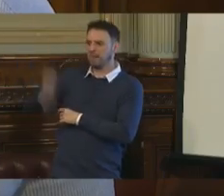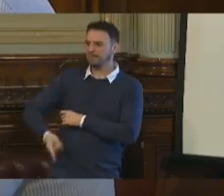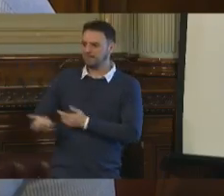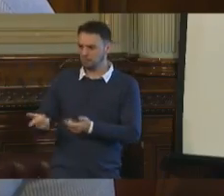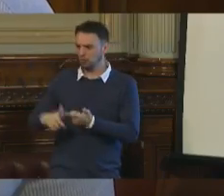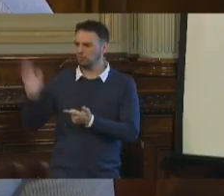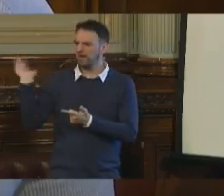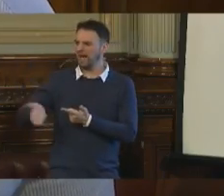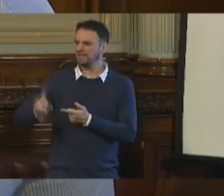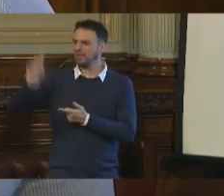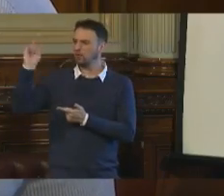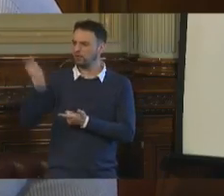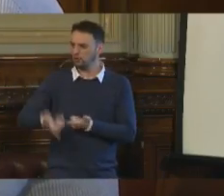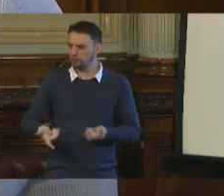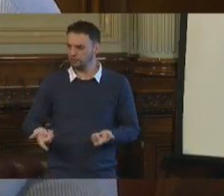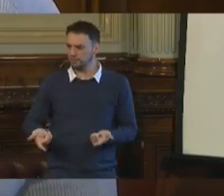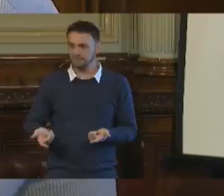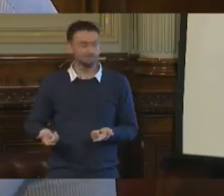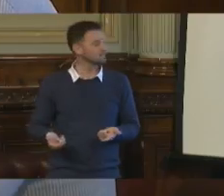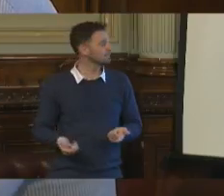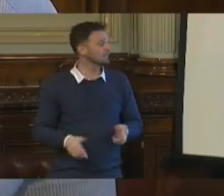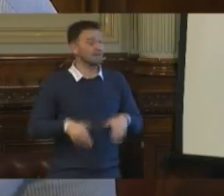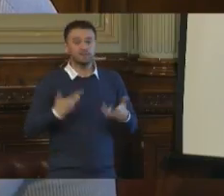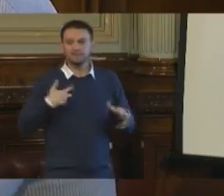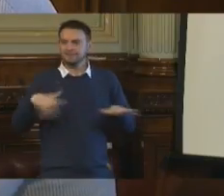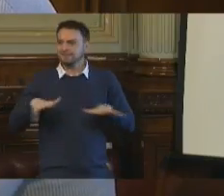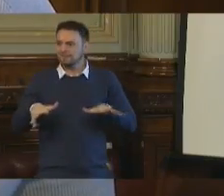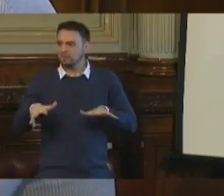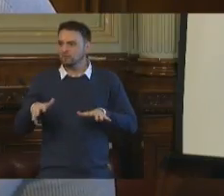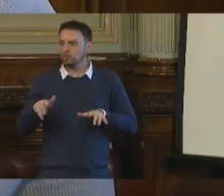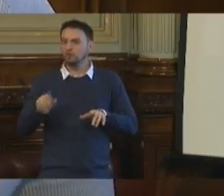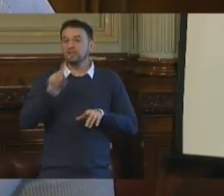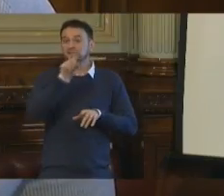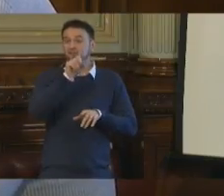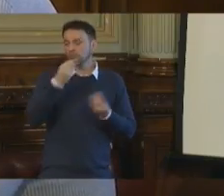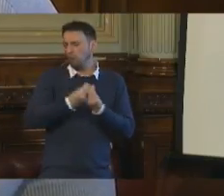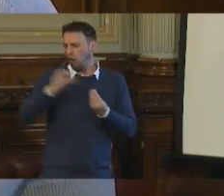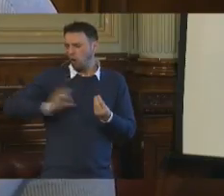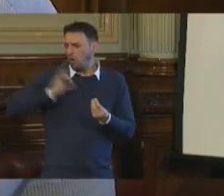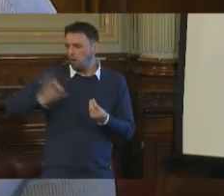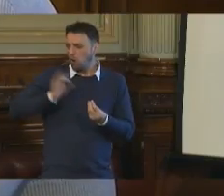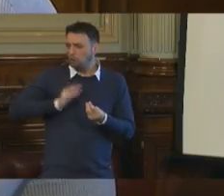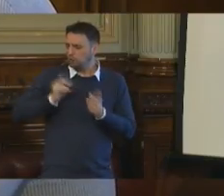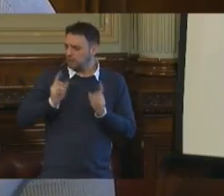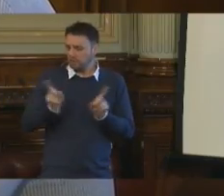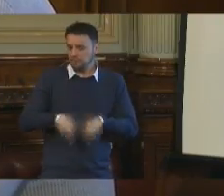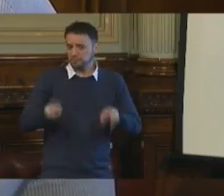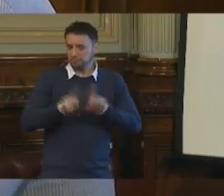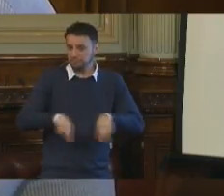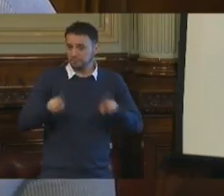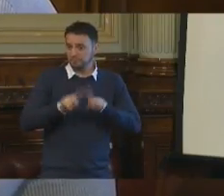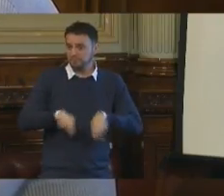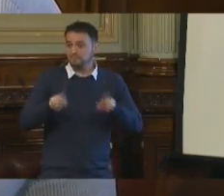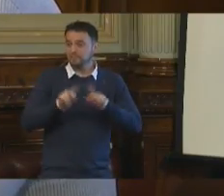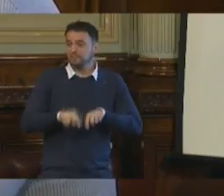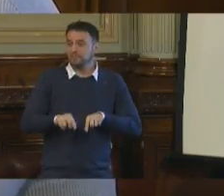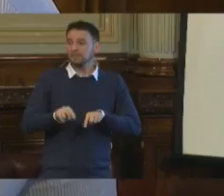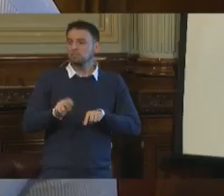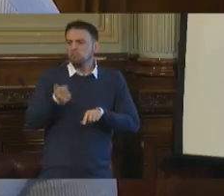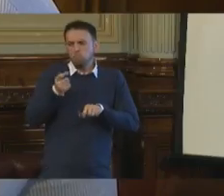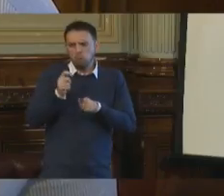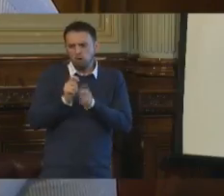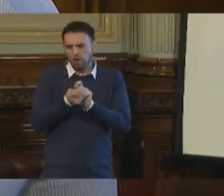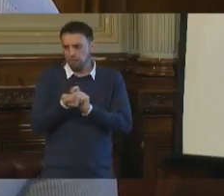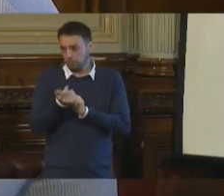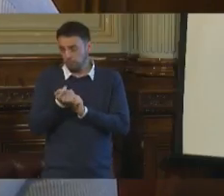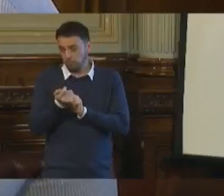como un castigo divino y esta situación pervive durante cientos de años apenas modificándose de